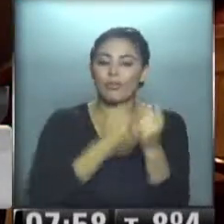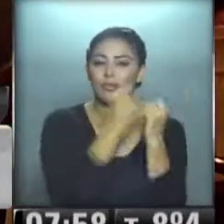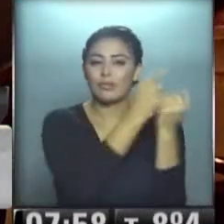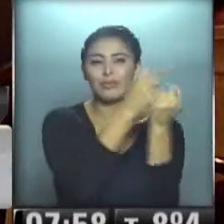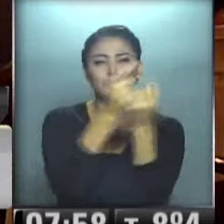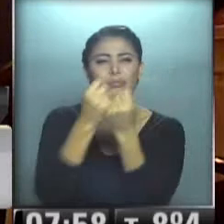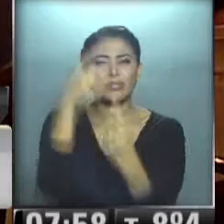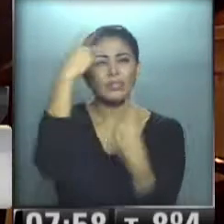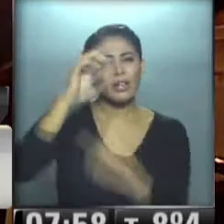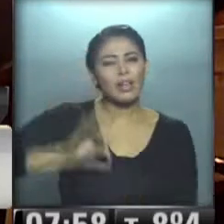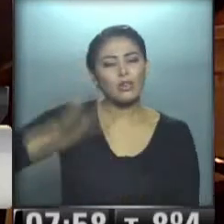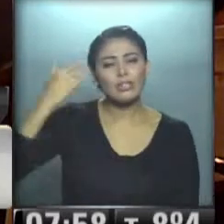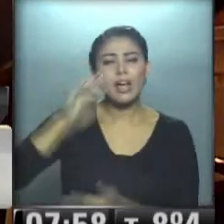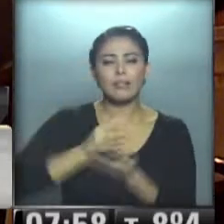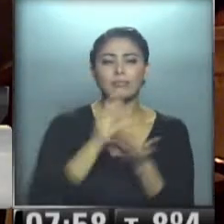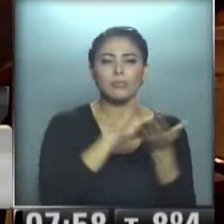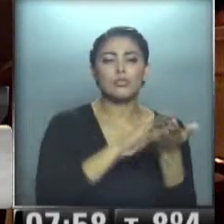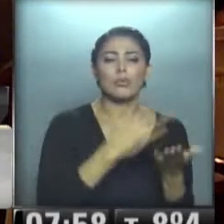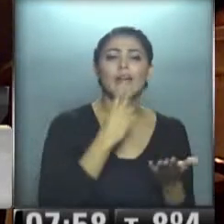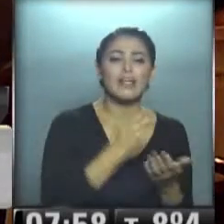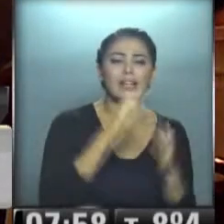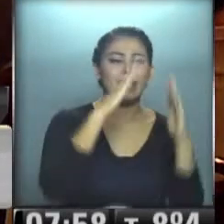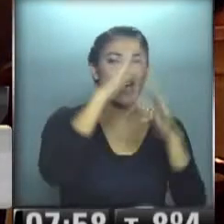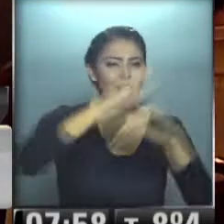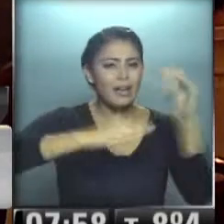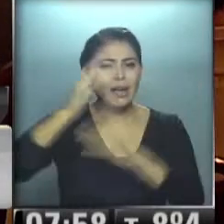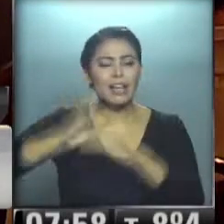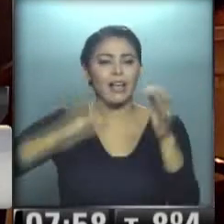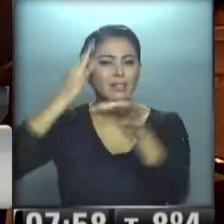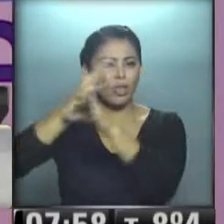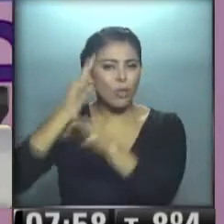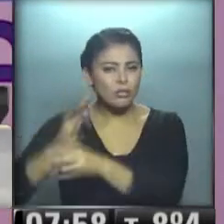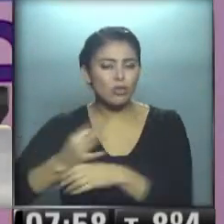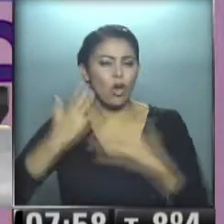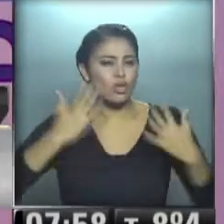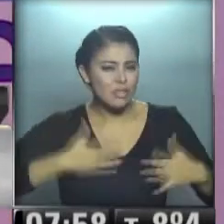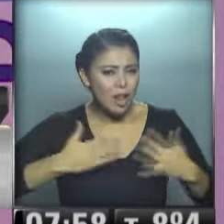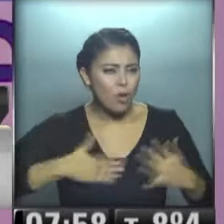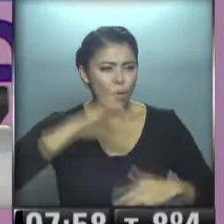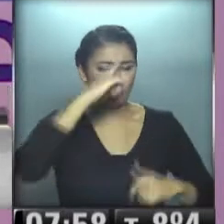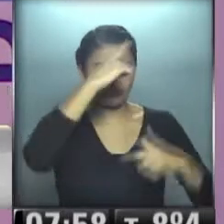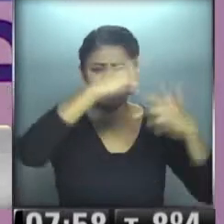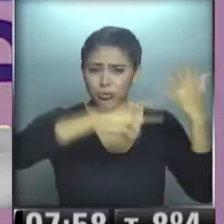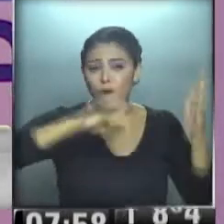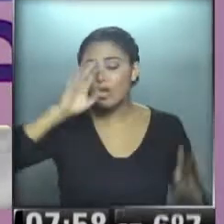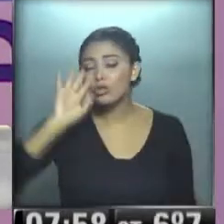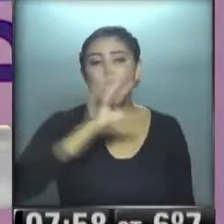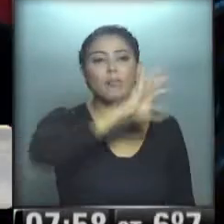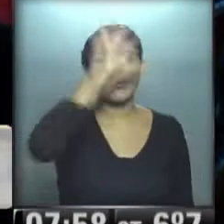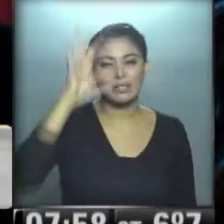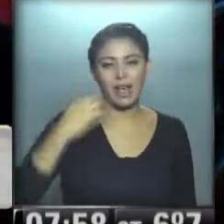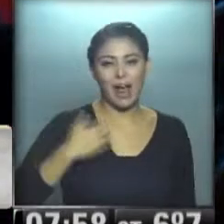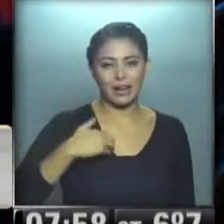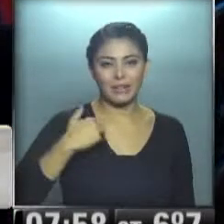en los últimos años, energéticas, viales, en vivienda, en infraestructura, en educación, en salud, todas las provincias argentinas van a